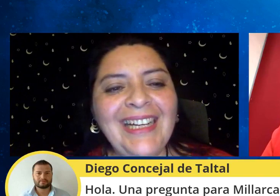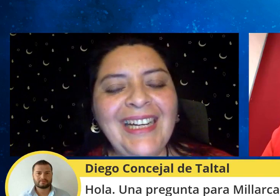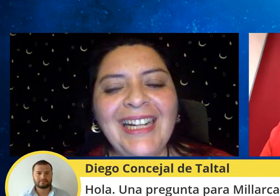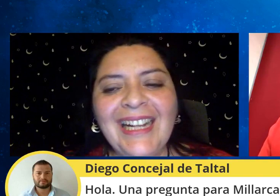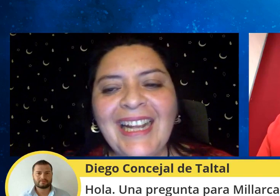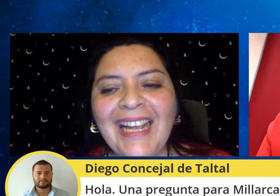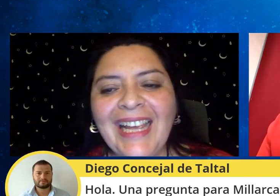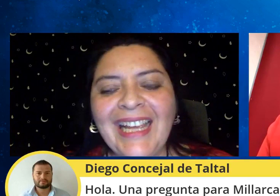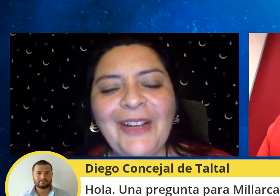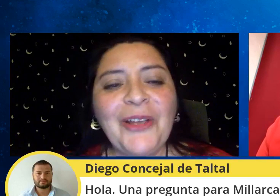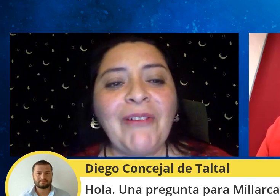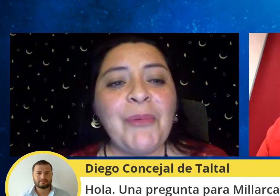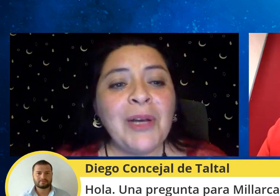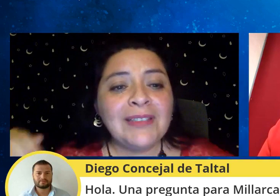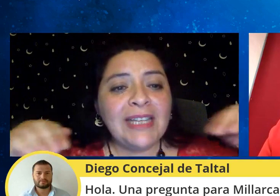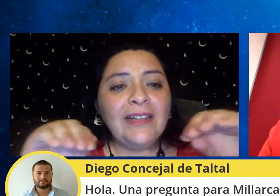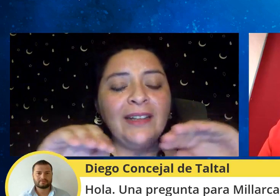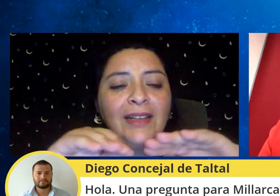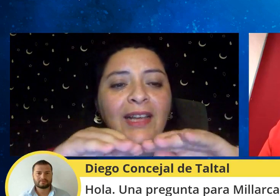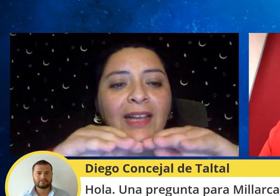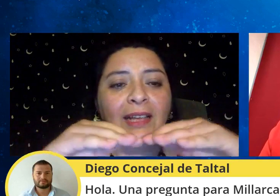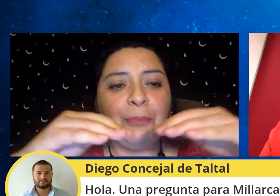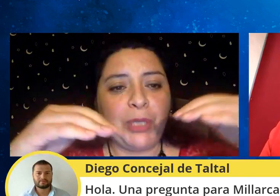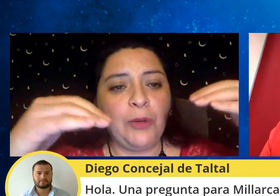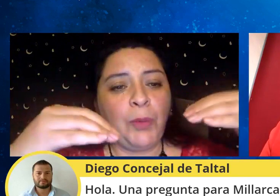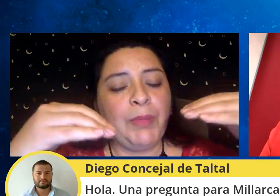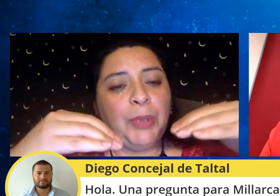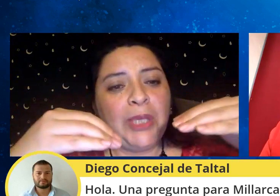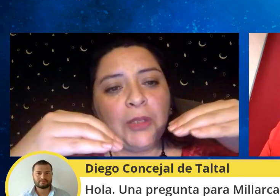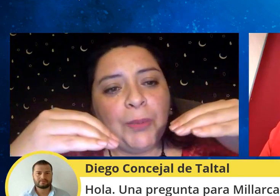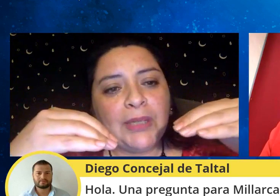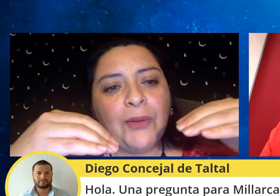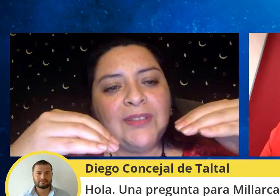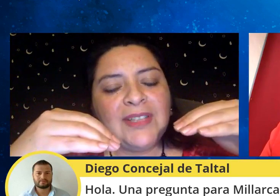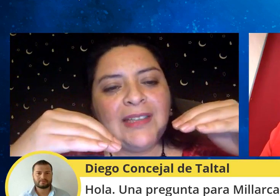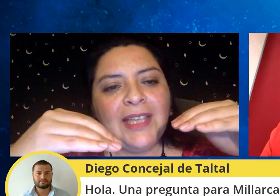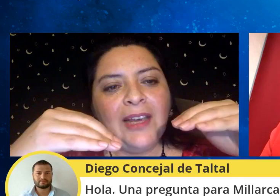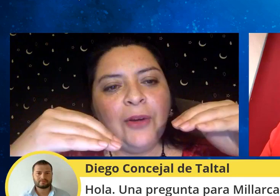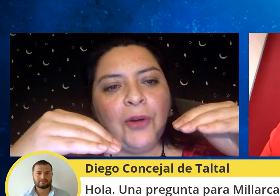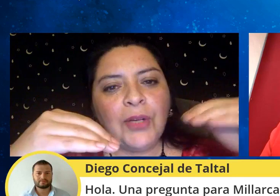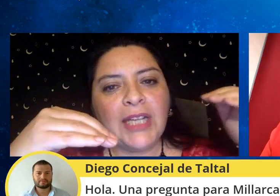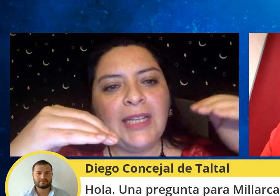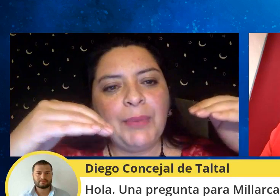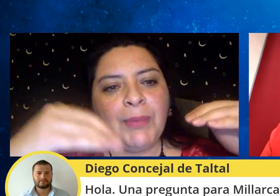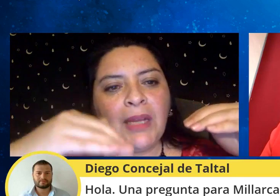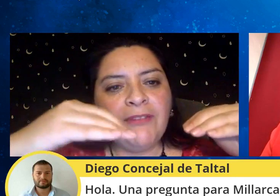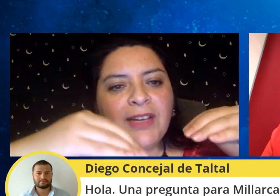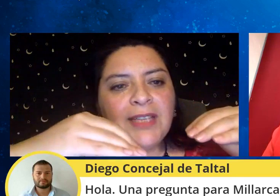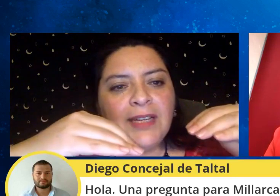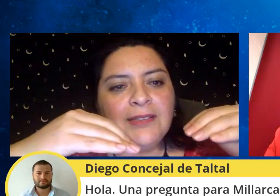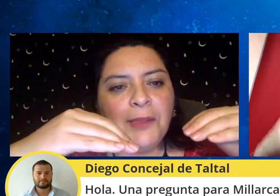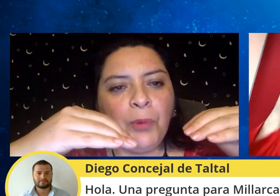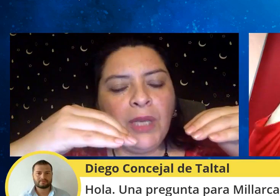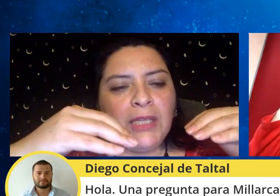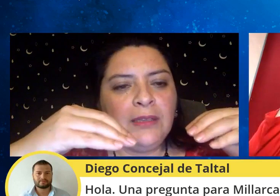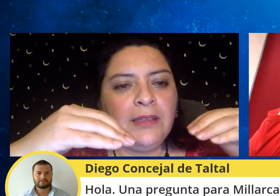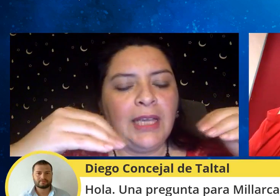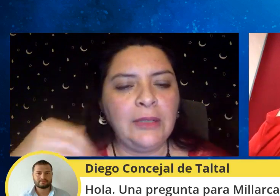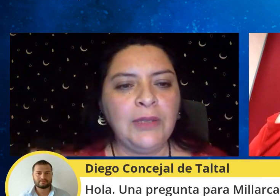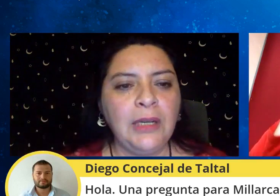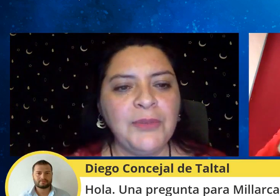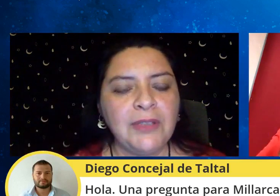para impulsarlo. Lo que vamos a hacer, porque como mi proyecto partió en Santiago, la primera fase la